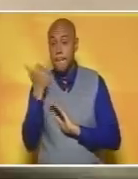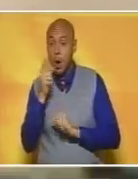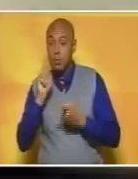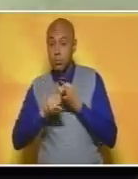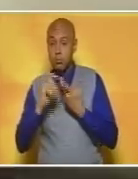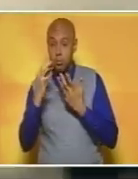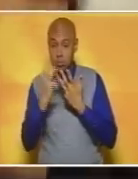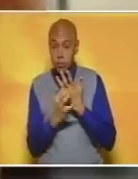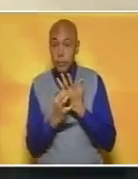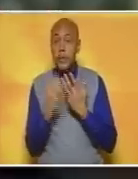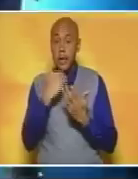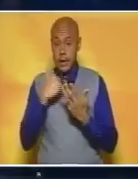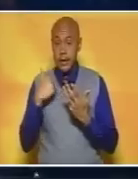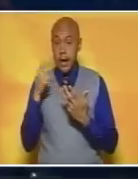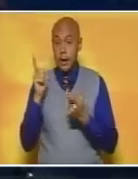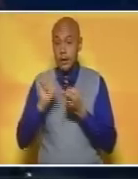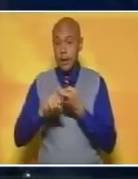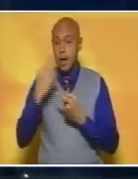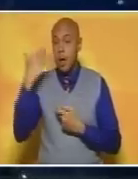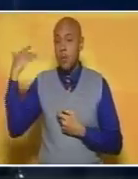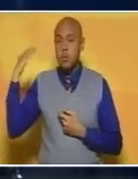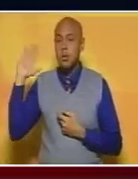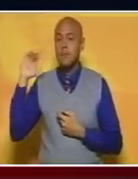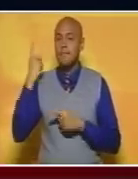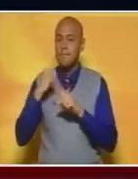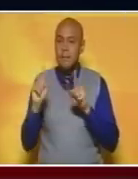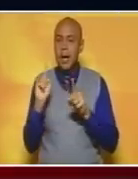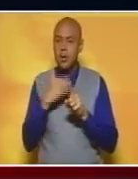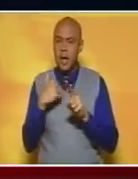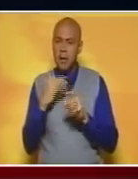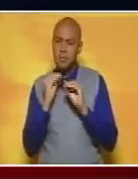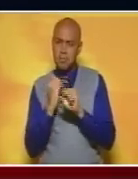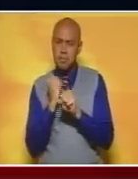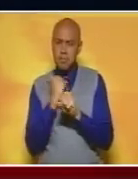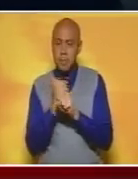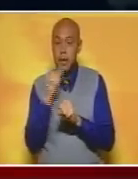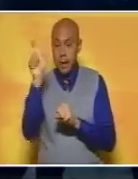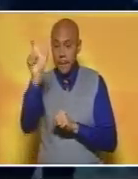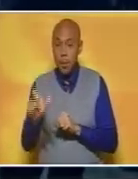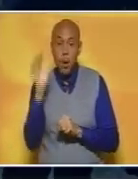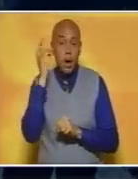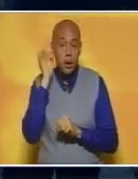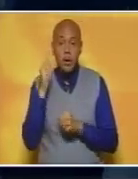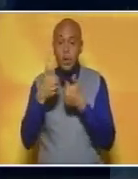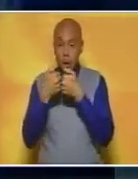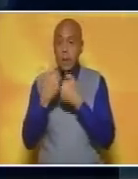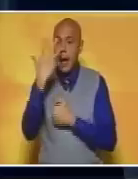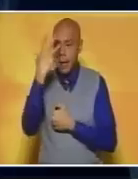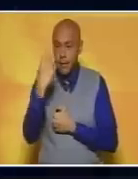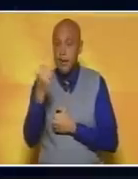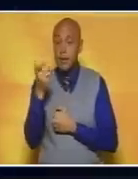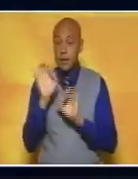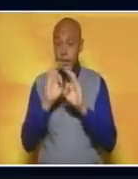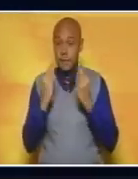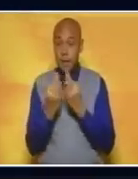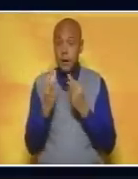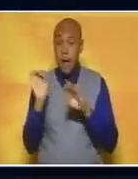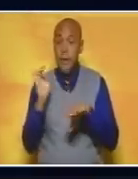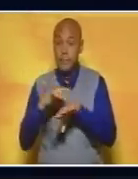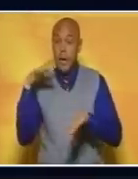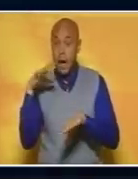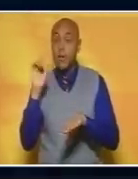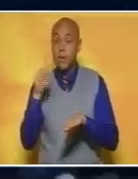matrimonio y quería casarse hace rato, pero quería pasarla bien y que Taina entendiera que la familia es lo más sagrado.